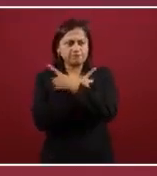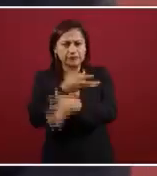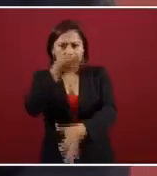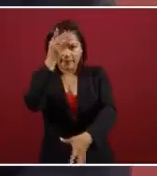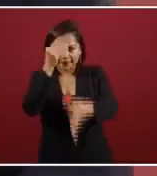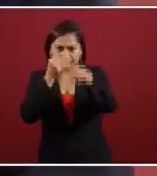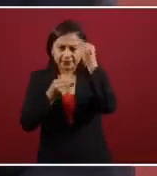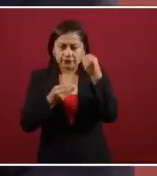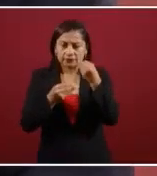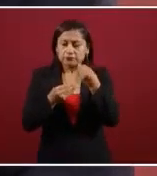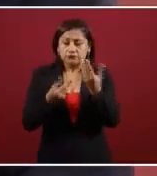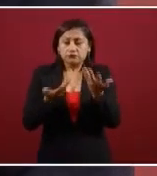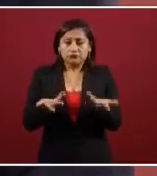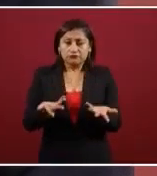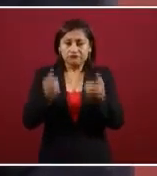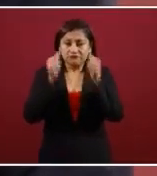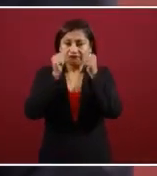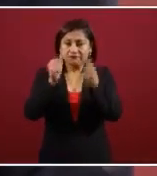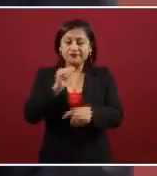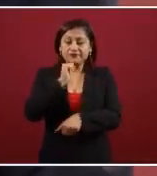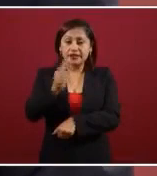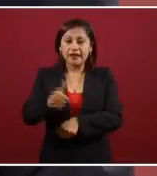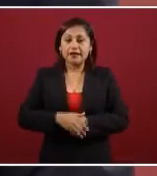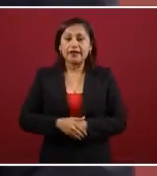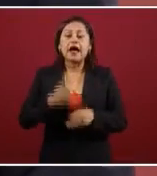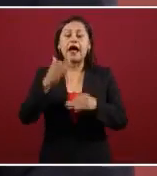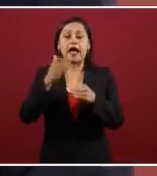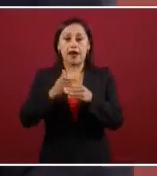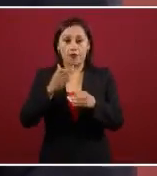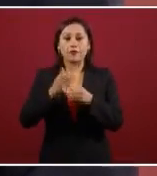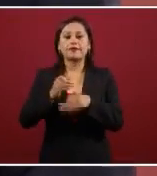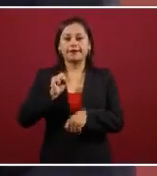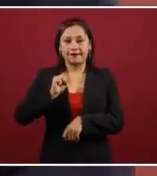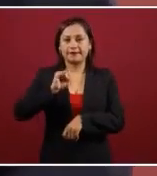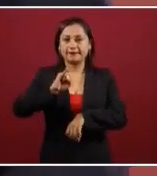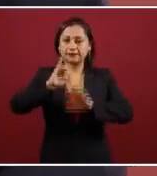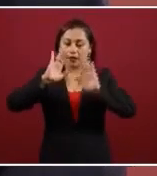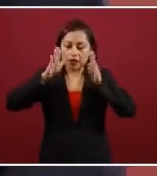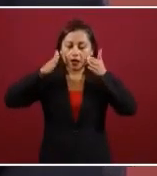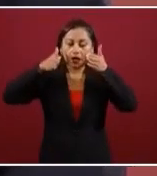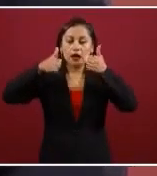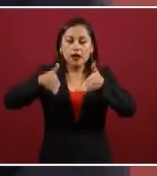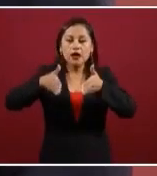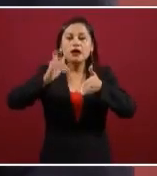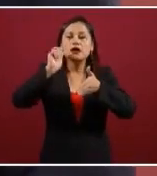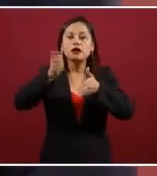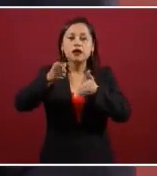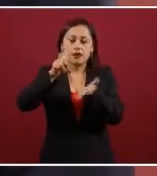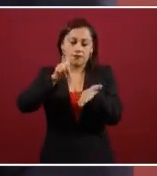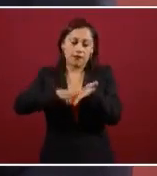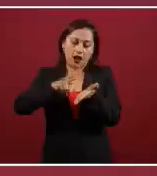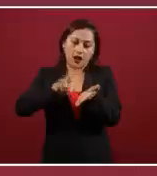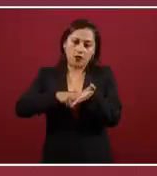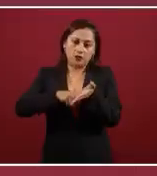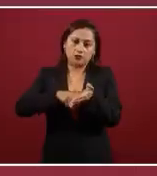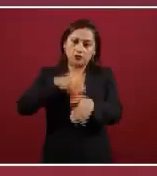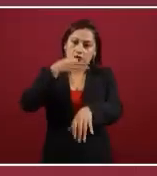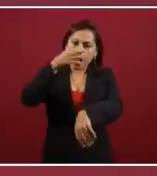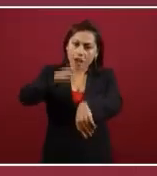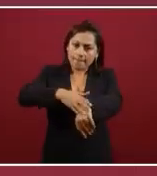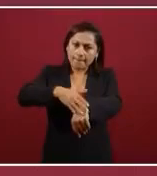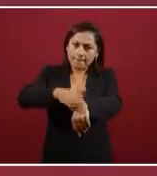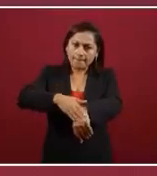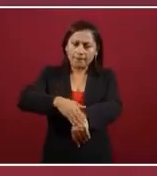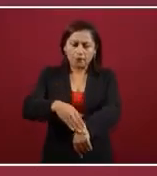ahora sí tenemos que pensar más en eso, en insistir que solo siendo buenos podemos ser